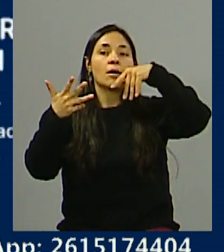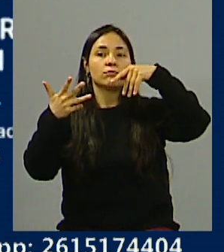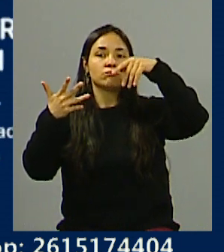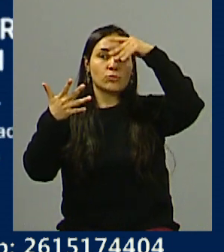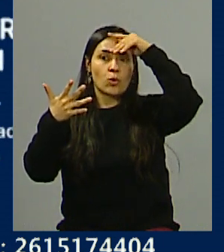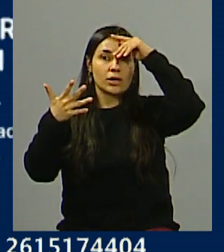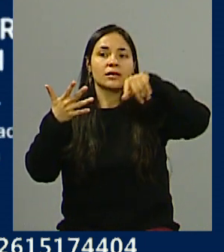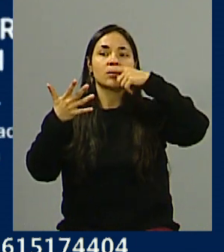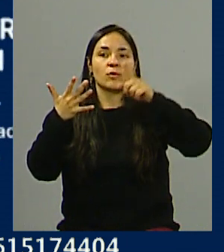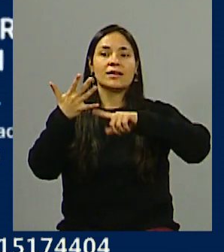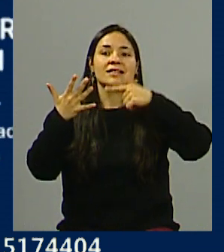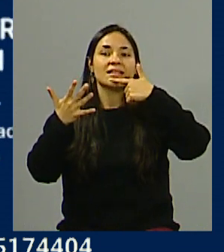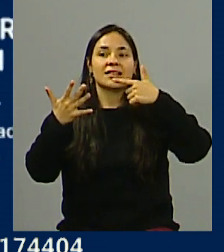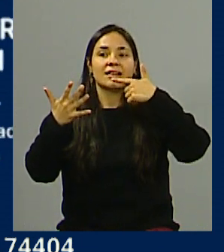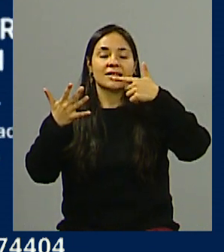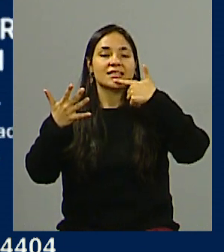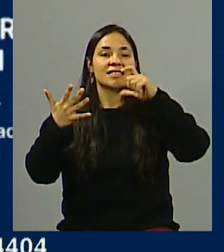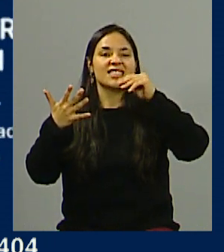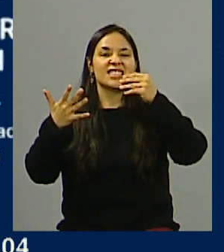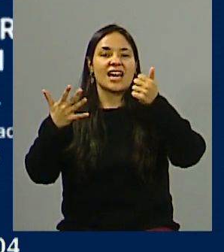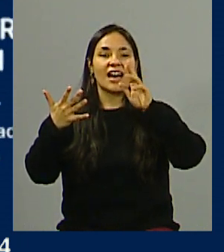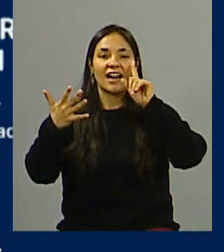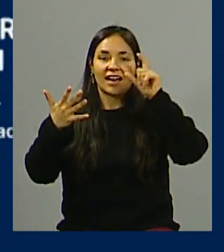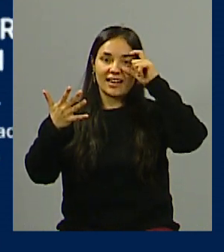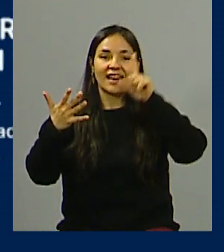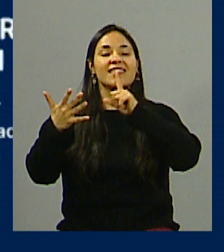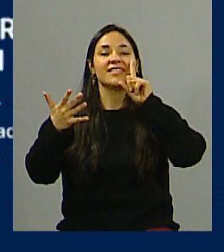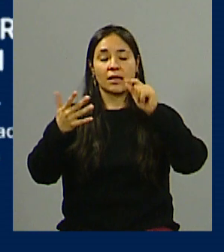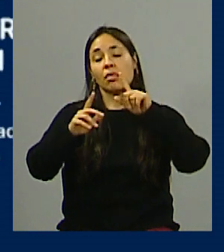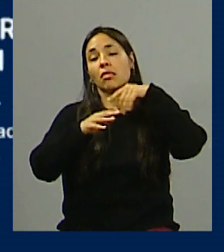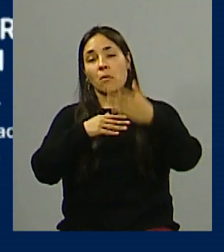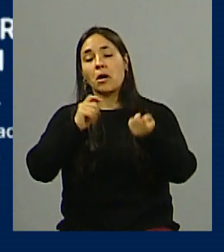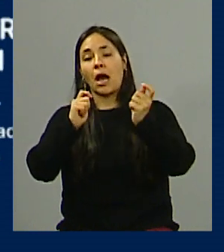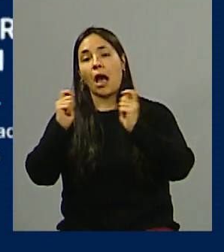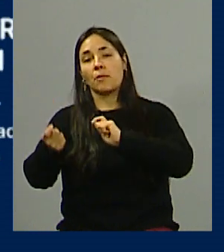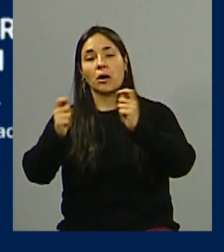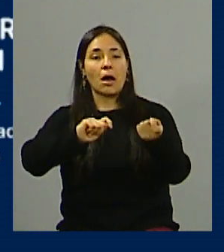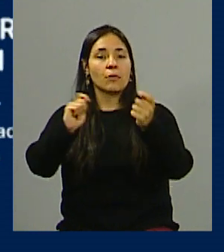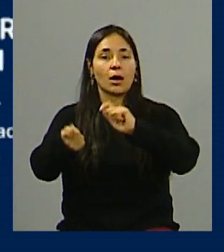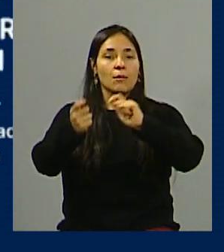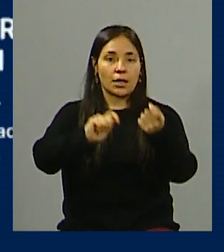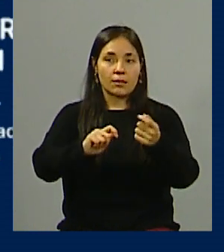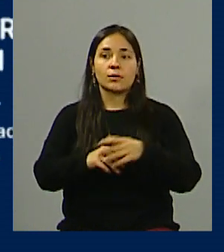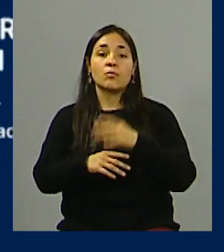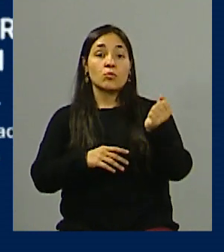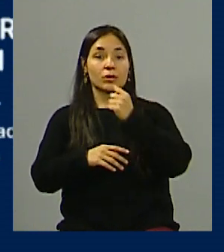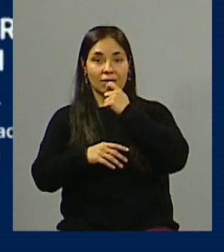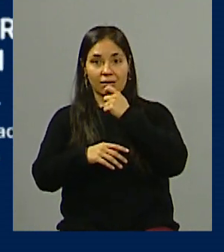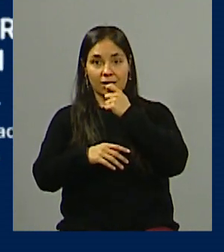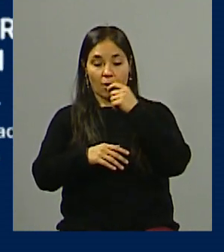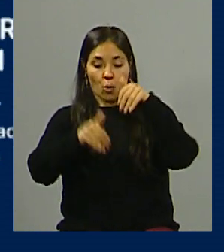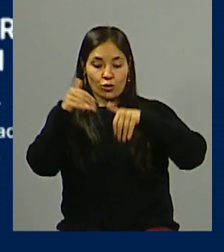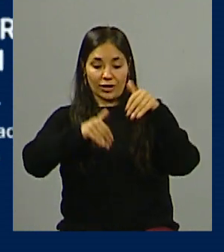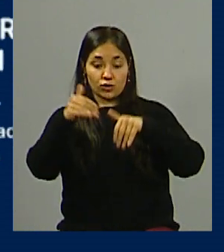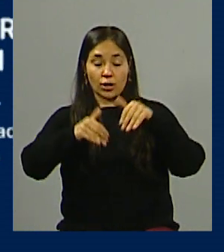ir cambiando, no van a ser siempre en ese orden. Bueno, lo interesante aquí es que si hay balotaje va a haber